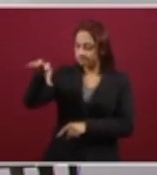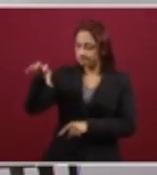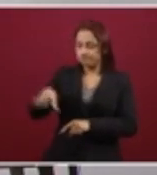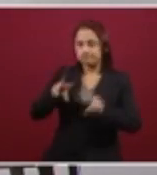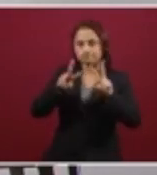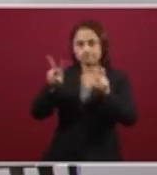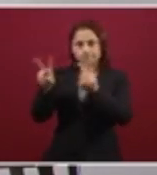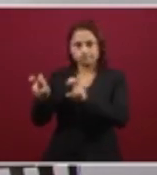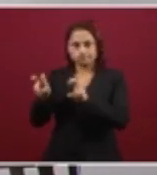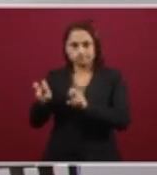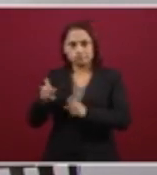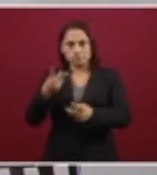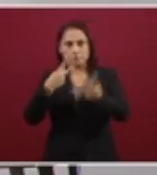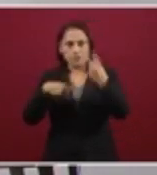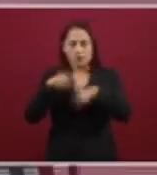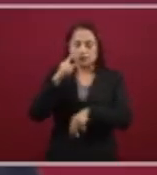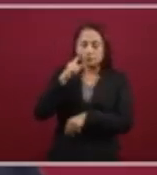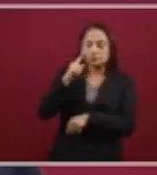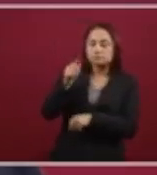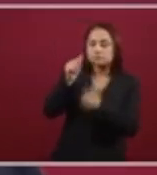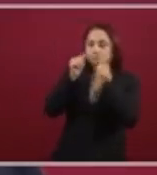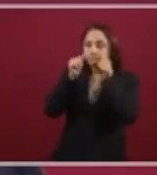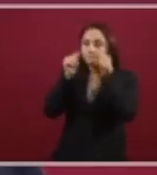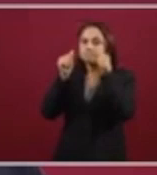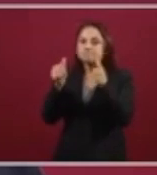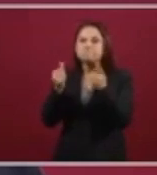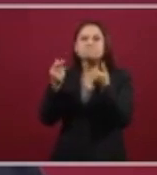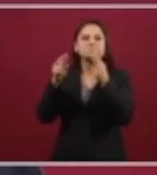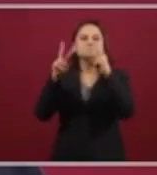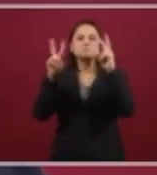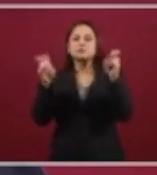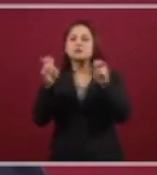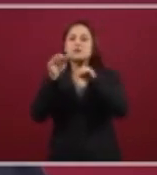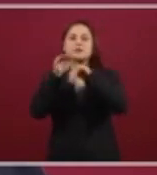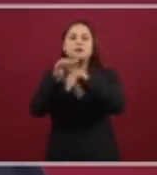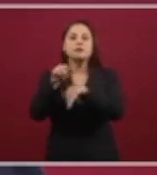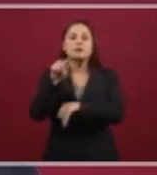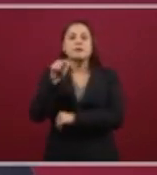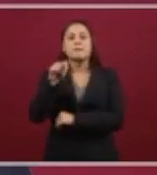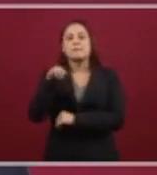del país sobre el tratado.